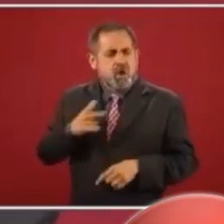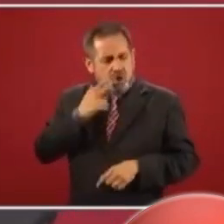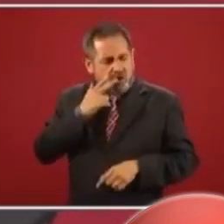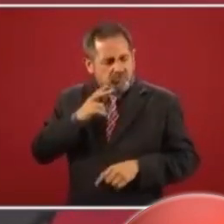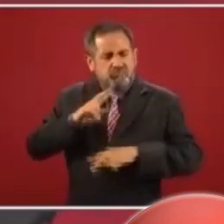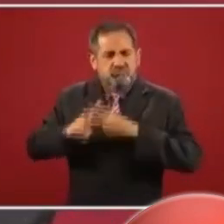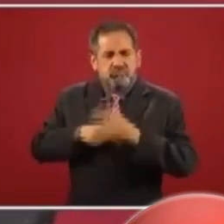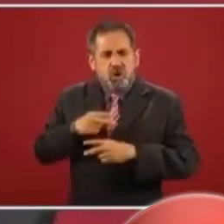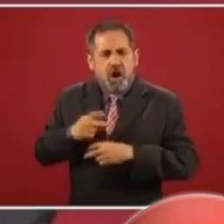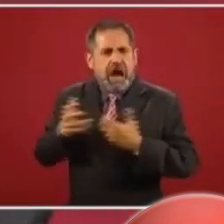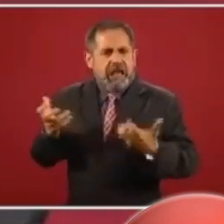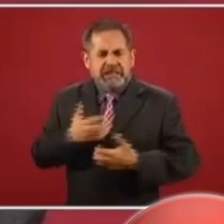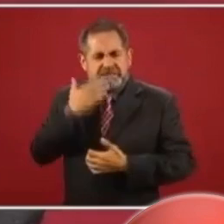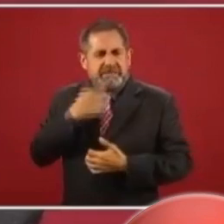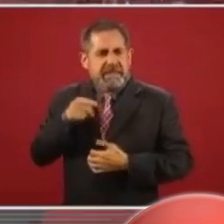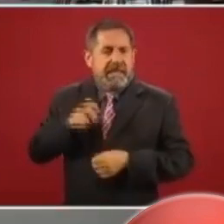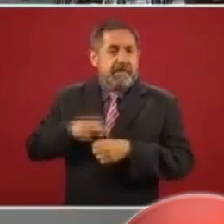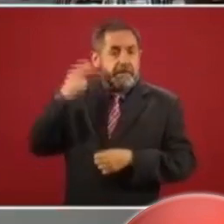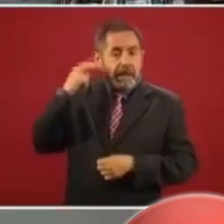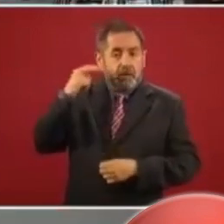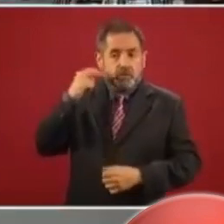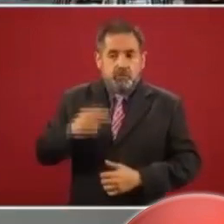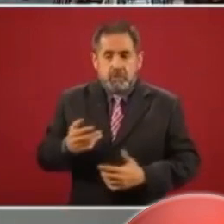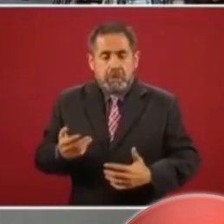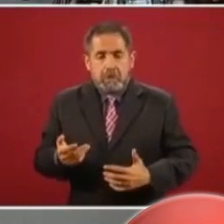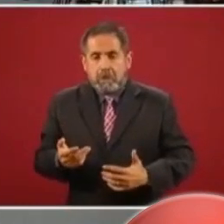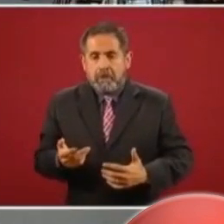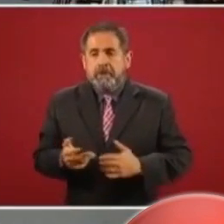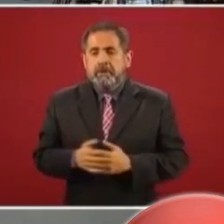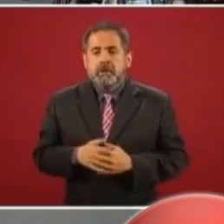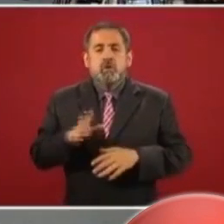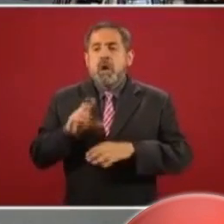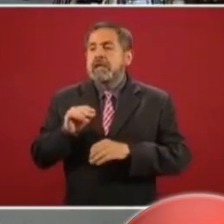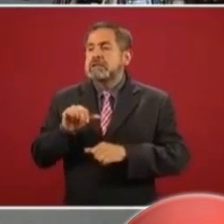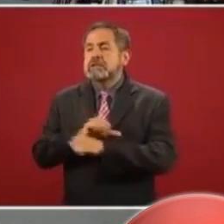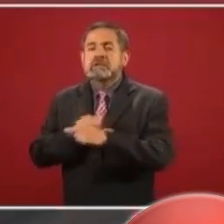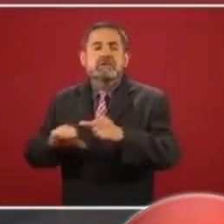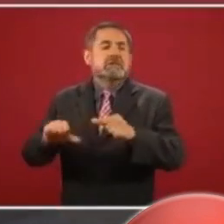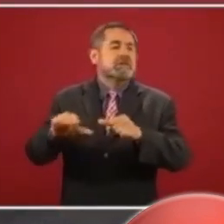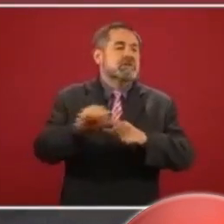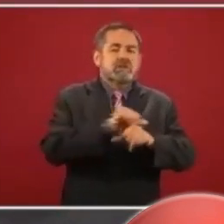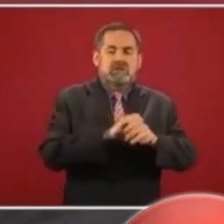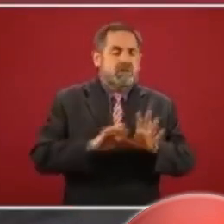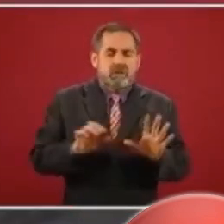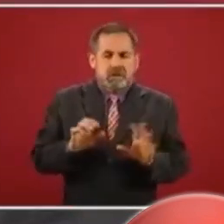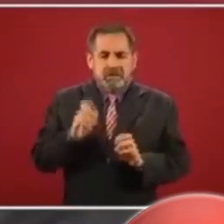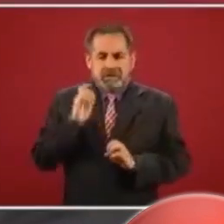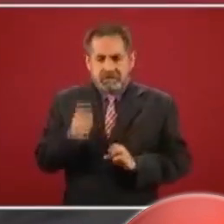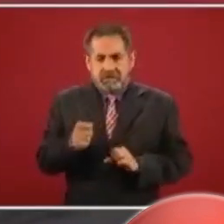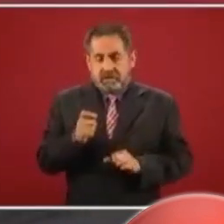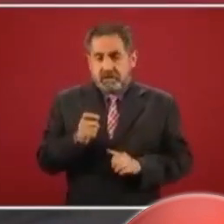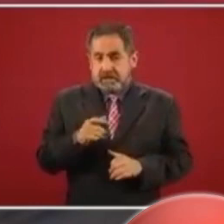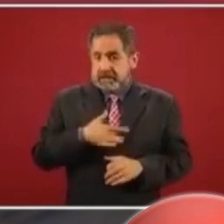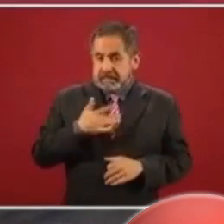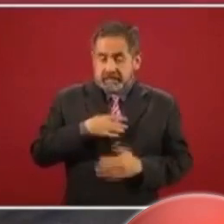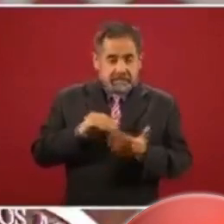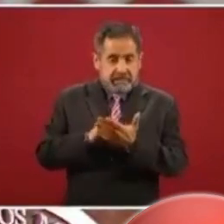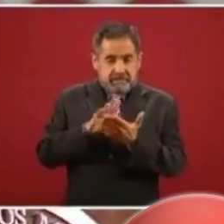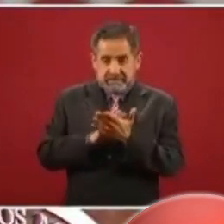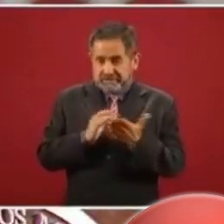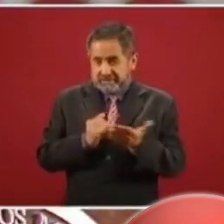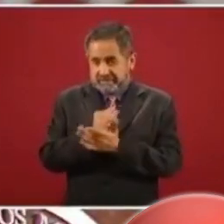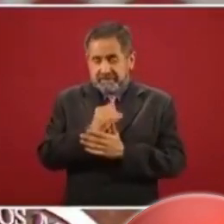estado como Veracruz. Entonces, no es tanto que vaya a haber una rotación. Sin duda, lo que sí establecimos desde el principio de